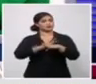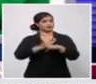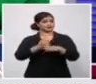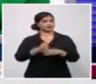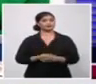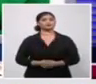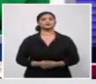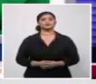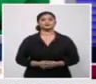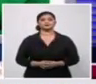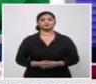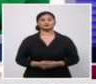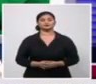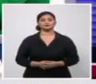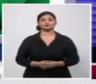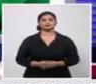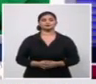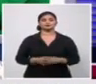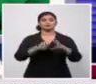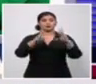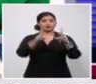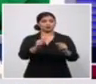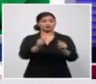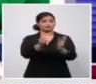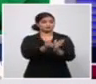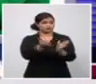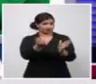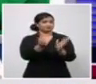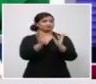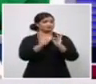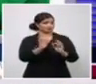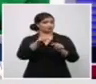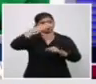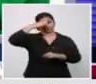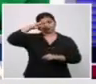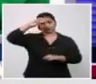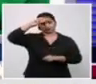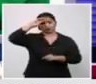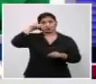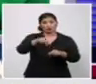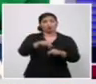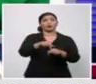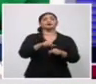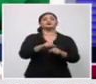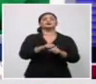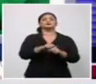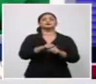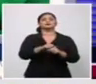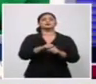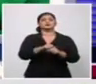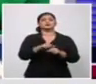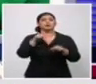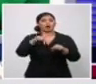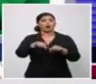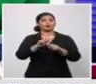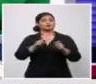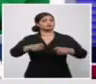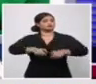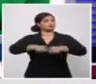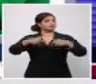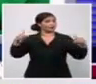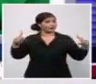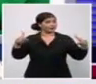de incidencia de casos confirmados por 100.000 habitantes se incremente en nuestro país a